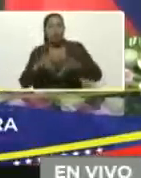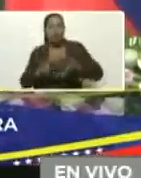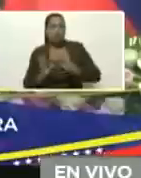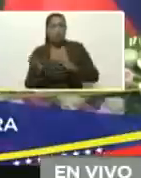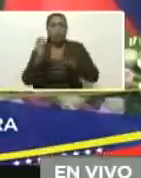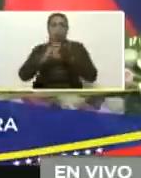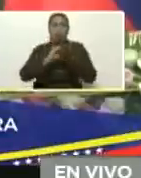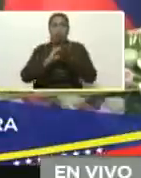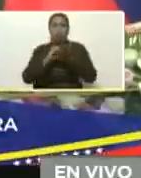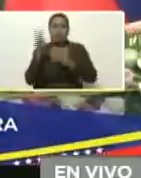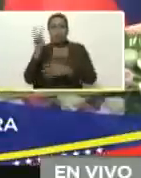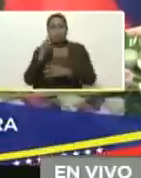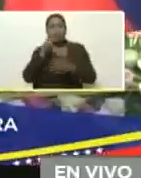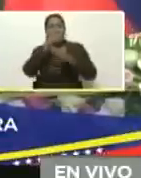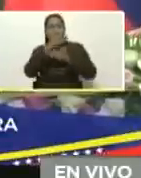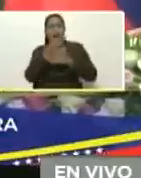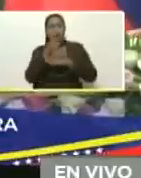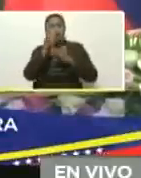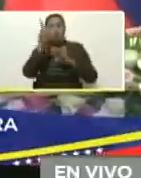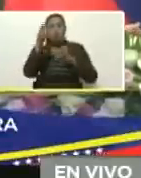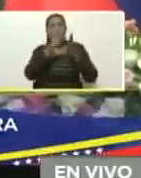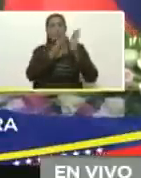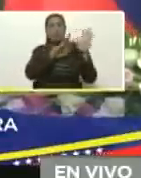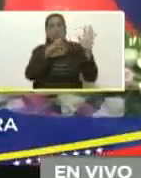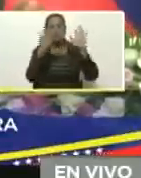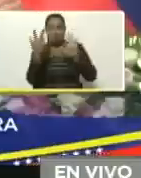Cuando usted fue a Venezuela en el año 2018,